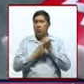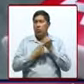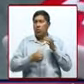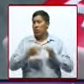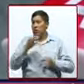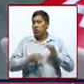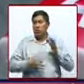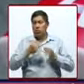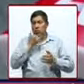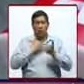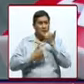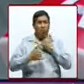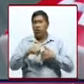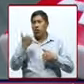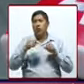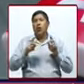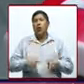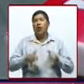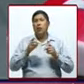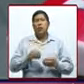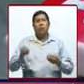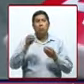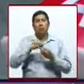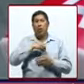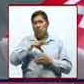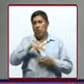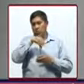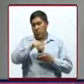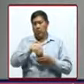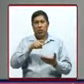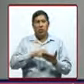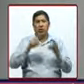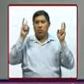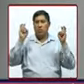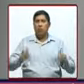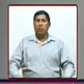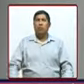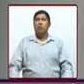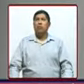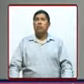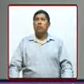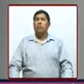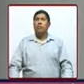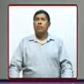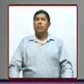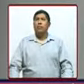si estaban había otras personas más involucradas en esto.